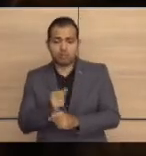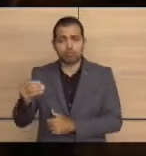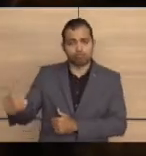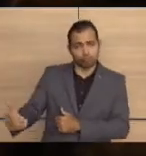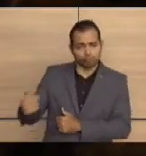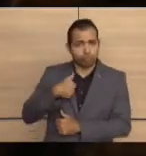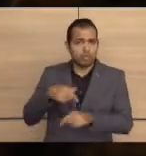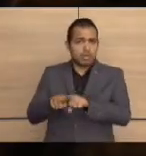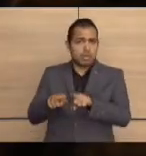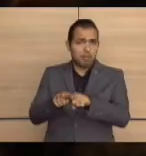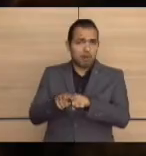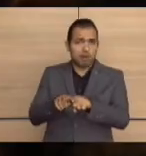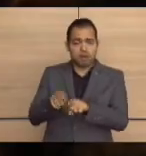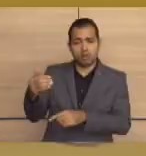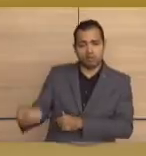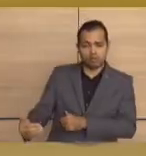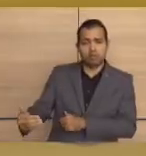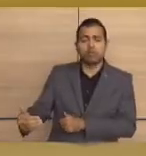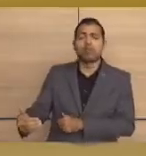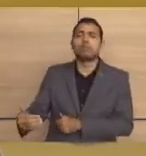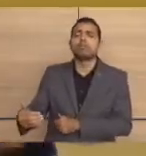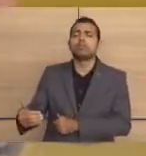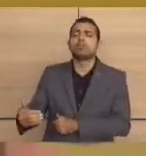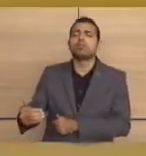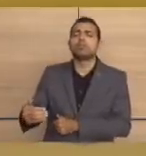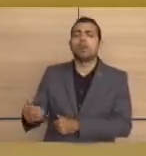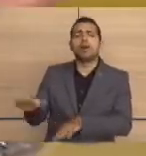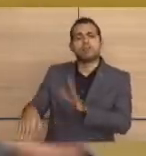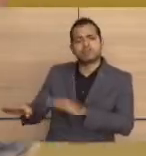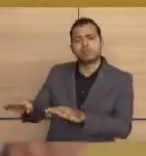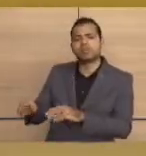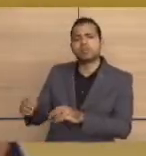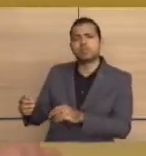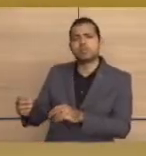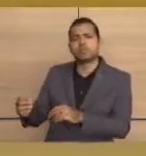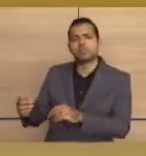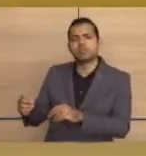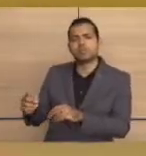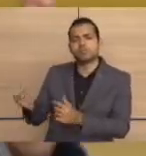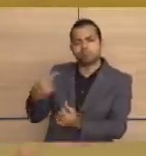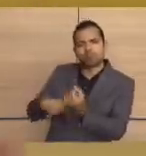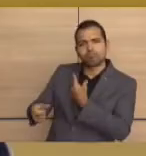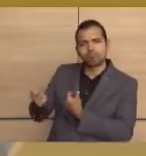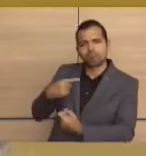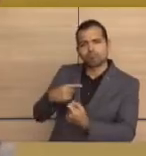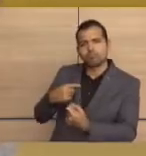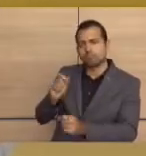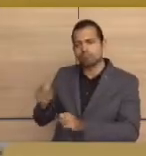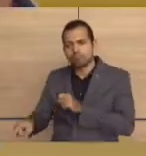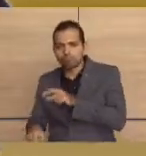que, o sea, no sé cómo se lo va a responder. Pero yo creo que esas son las preguntas que de verdad permiten un cambio, que te permiten